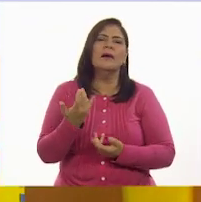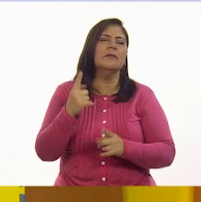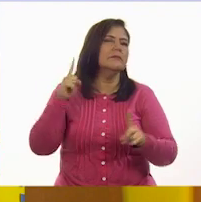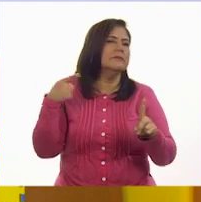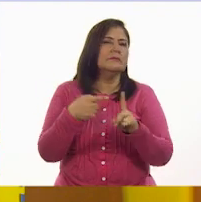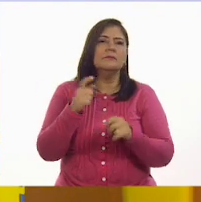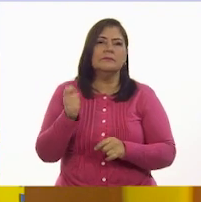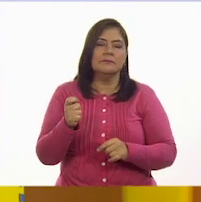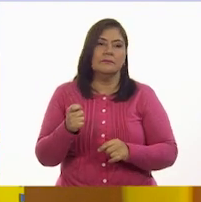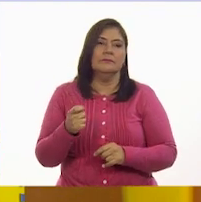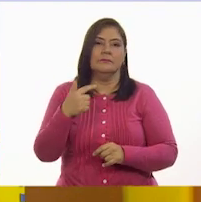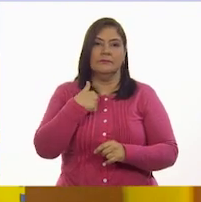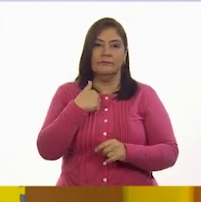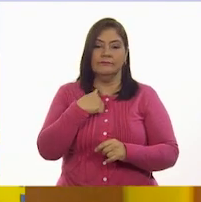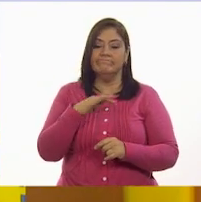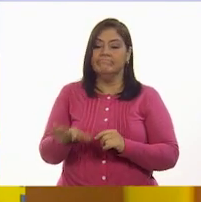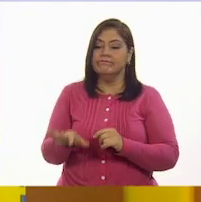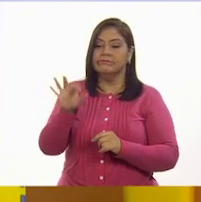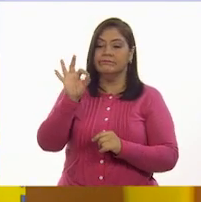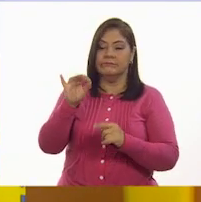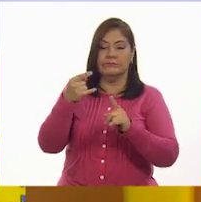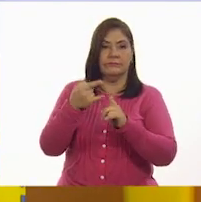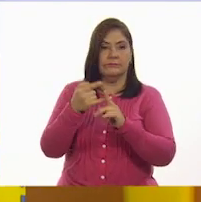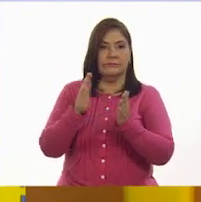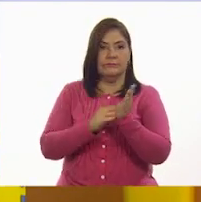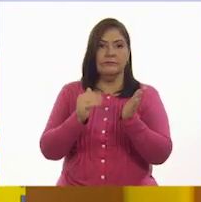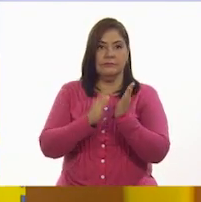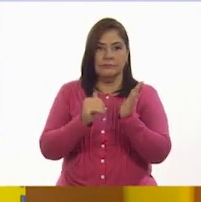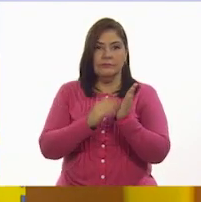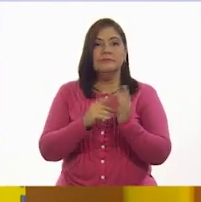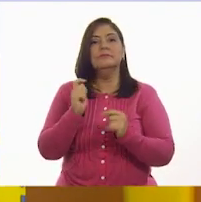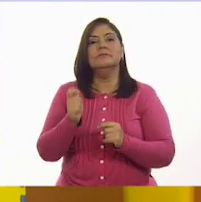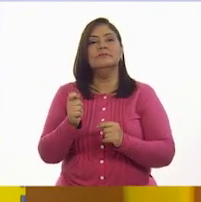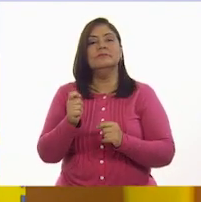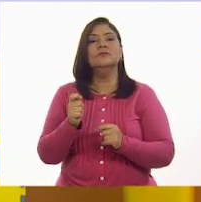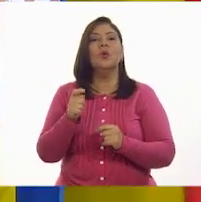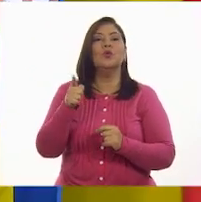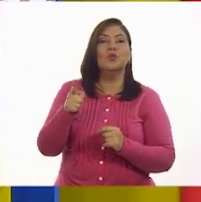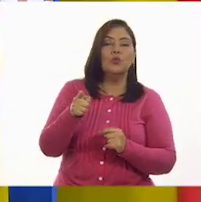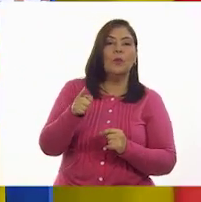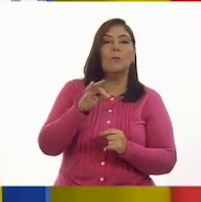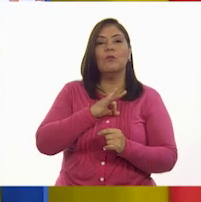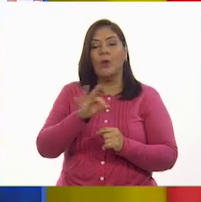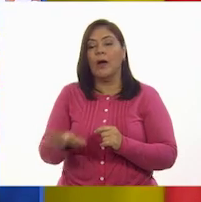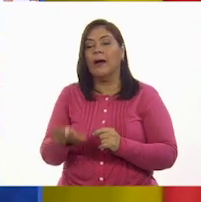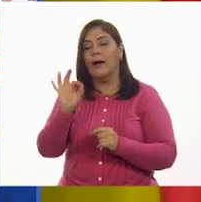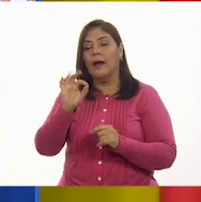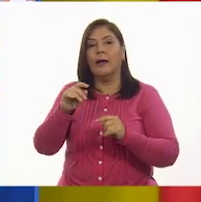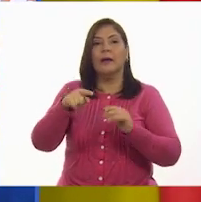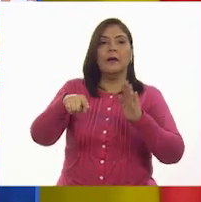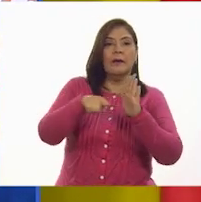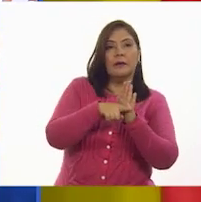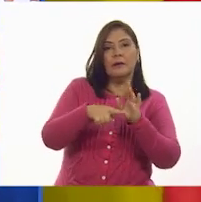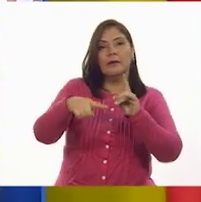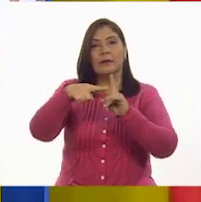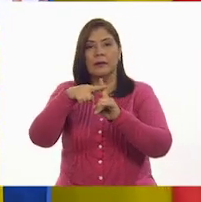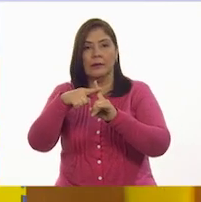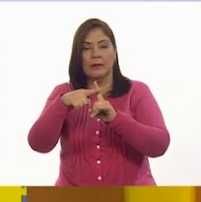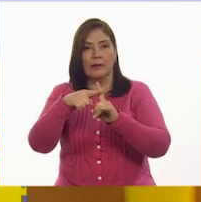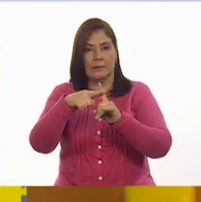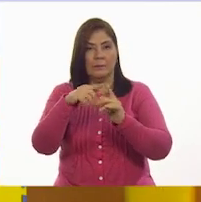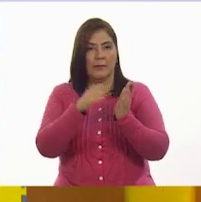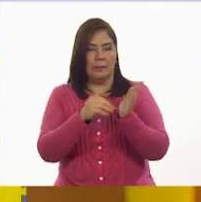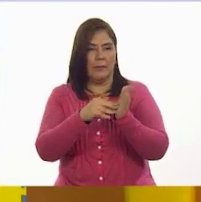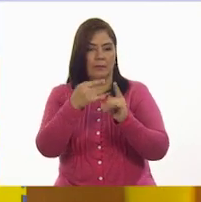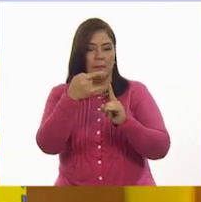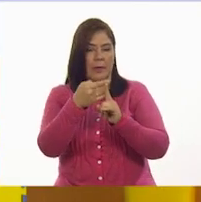tarjeta y tú vas a sacar una tarjeta de suma o de resta. Ajá. Vamos a ver si le